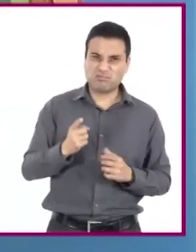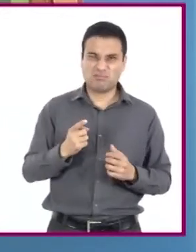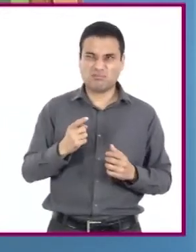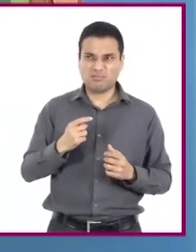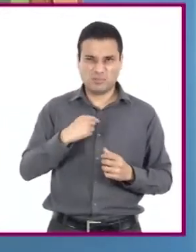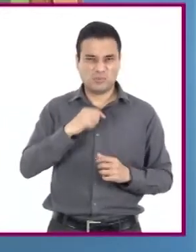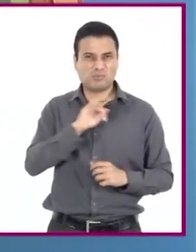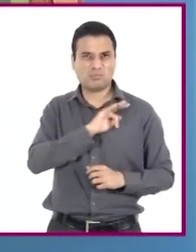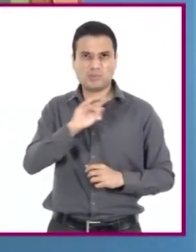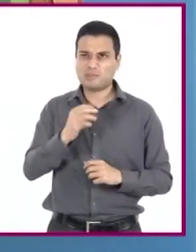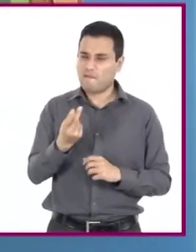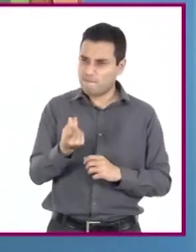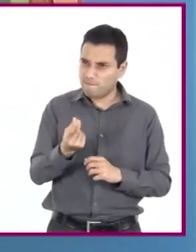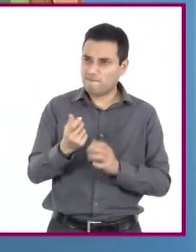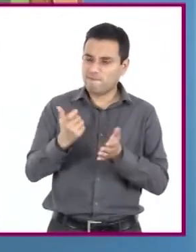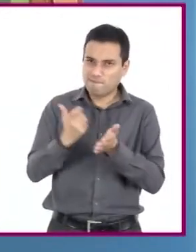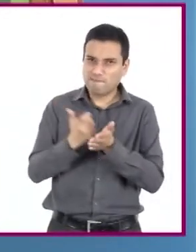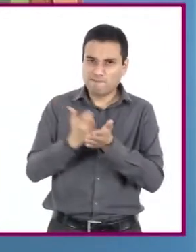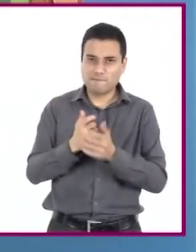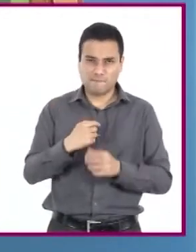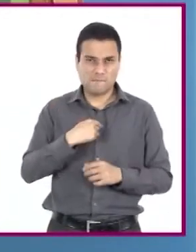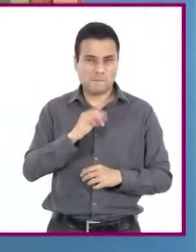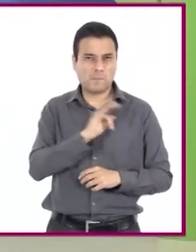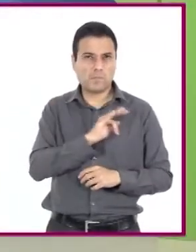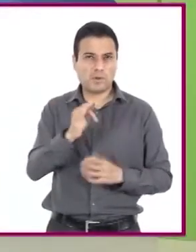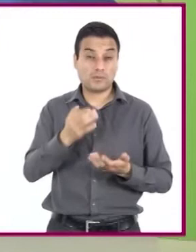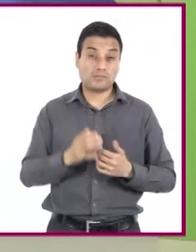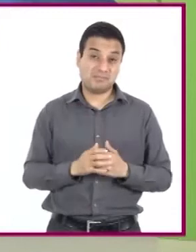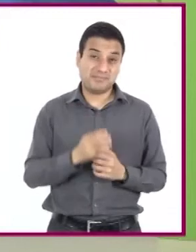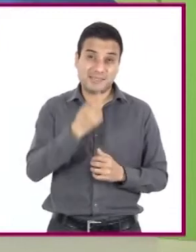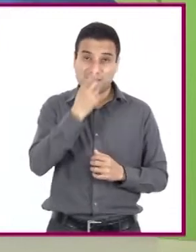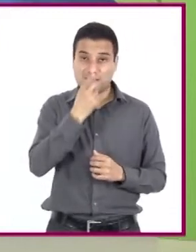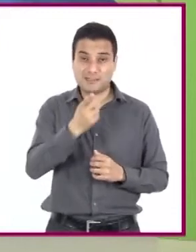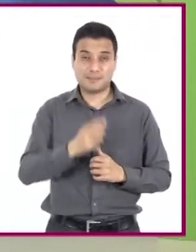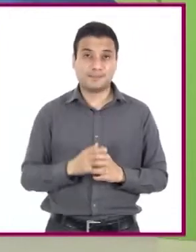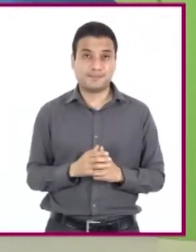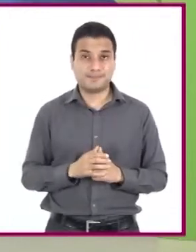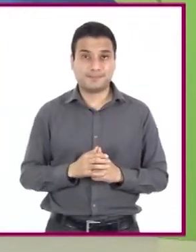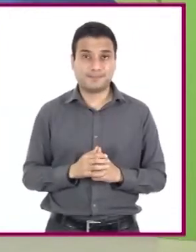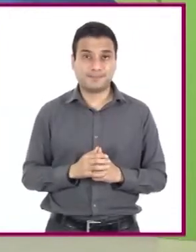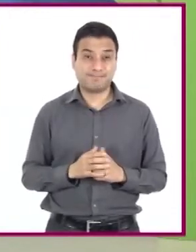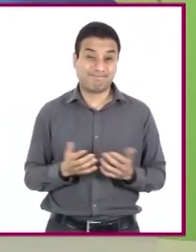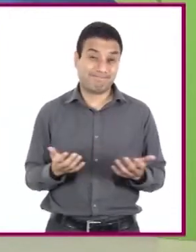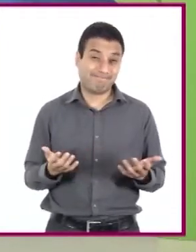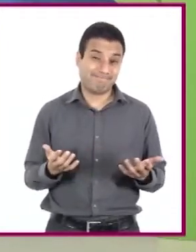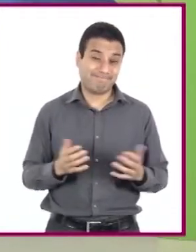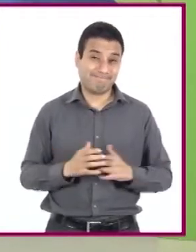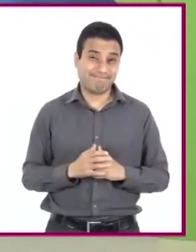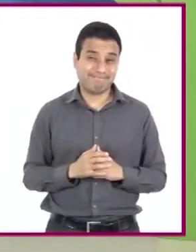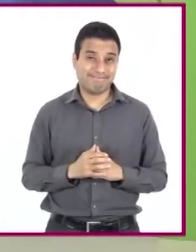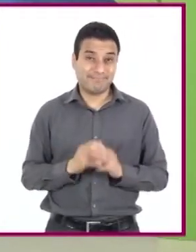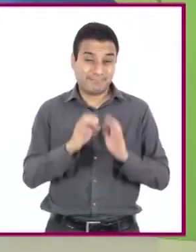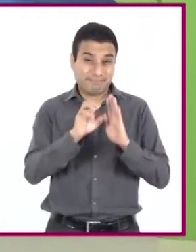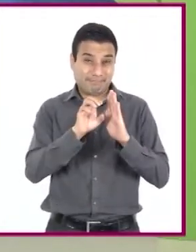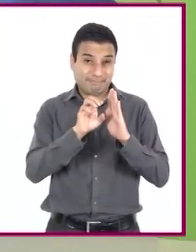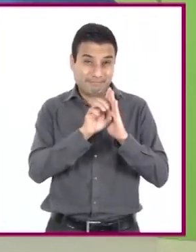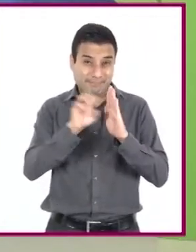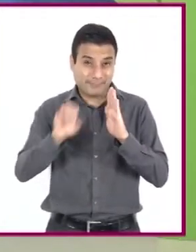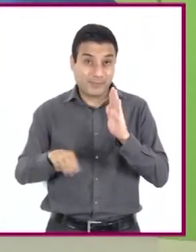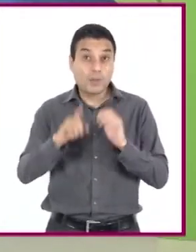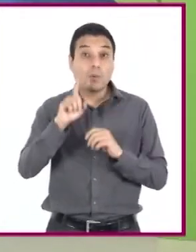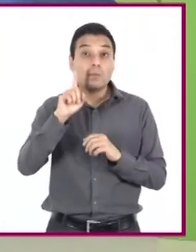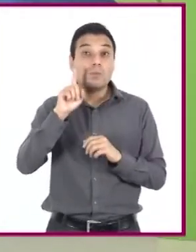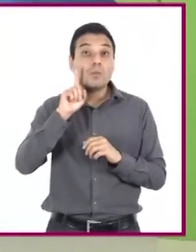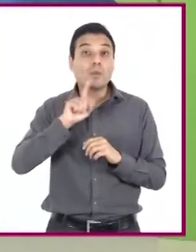cosas, y así justifican la violencia. En esos grupos sociales, si las mujeres acuden